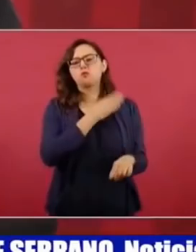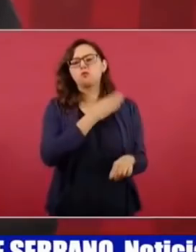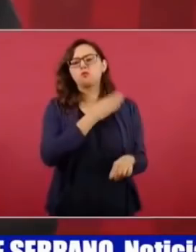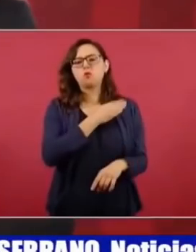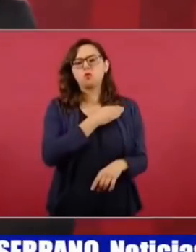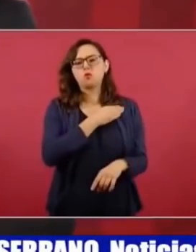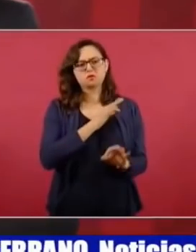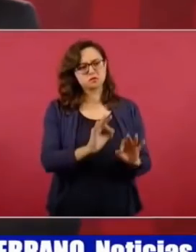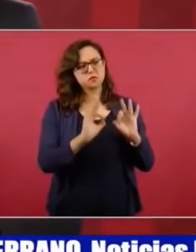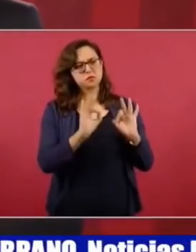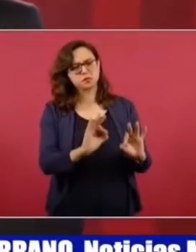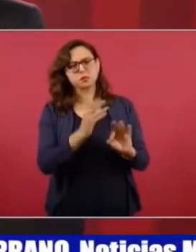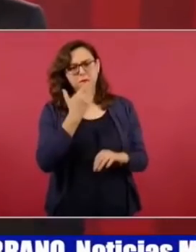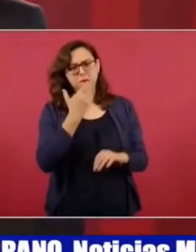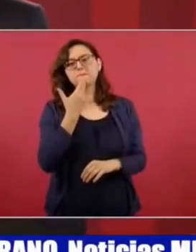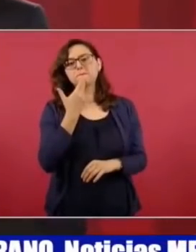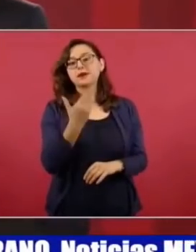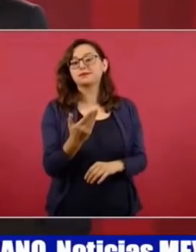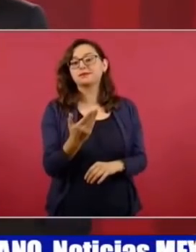siento